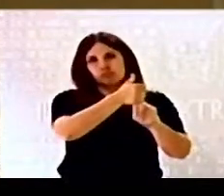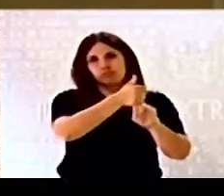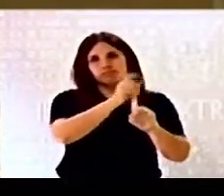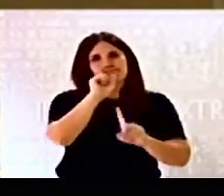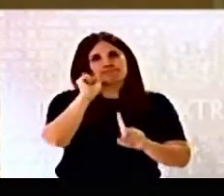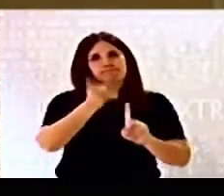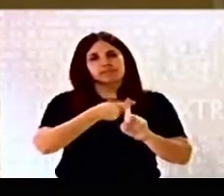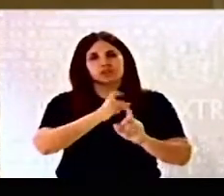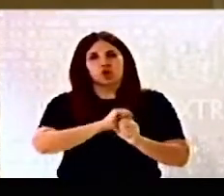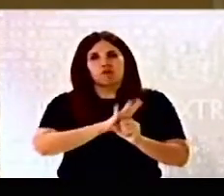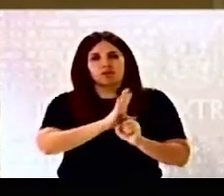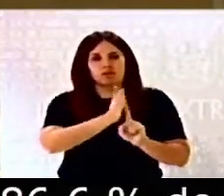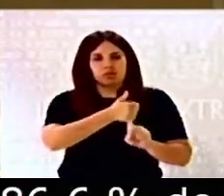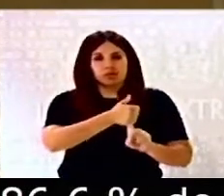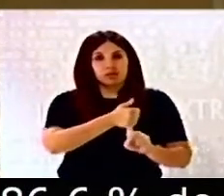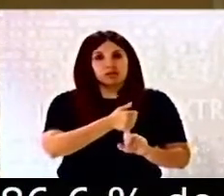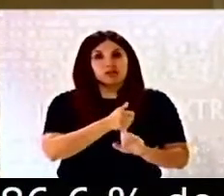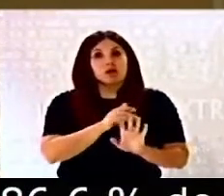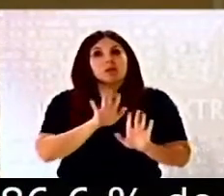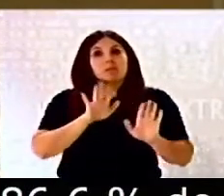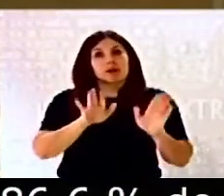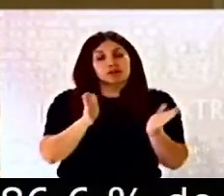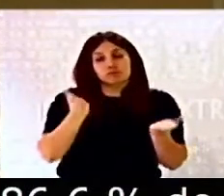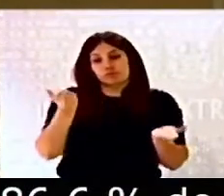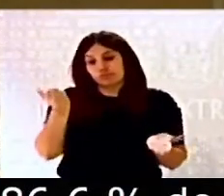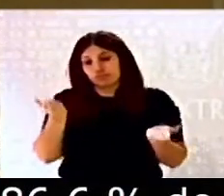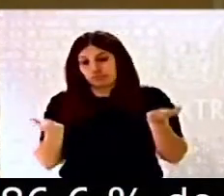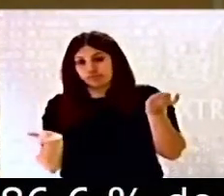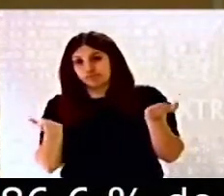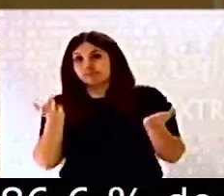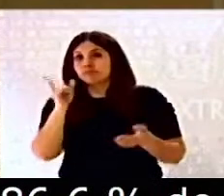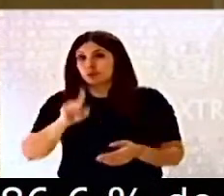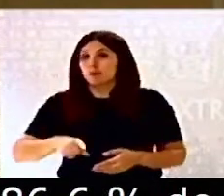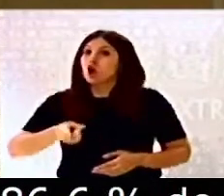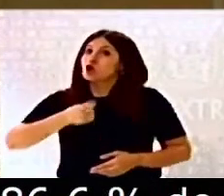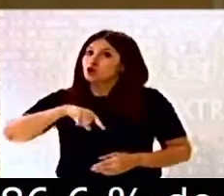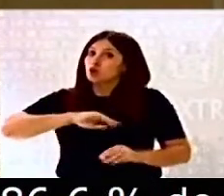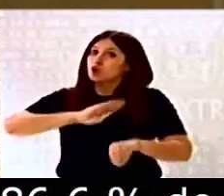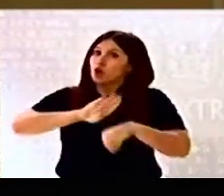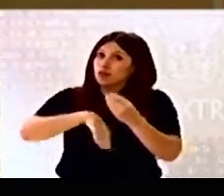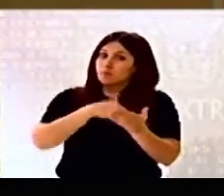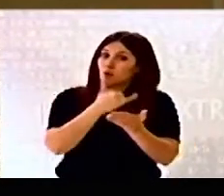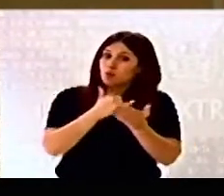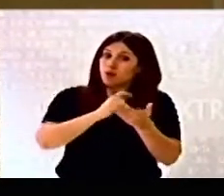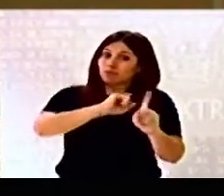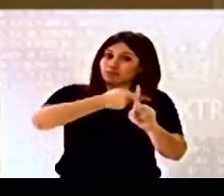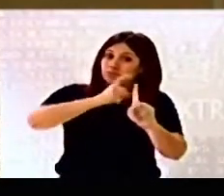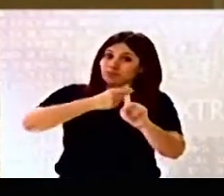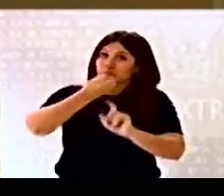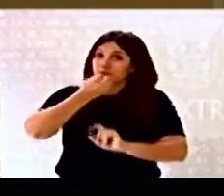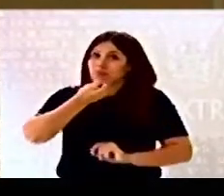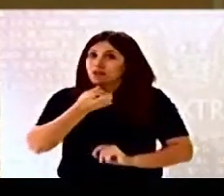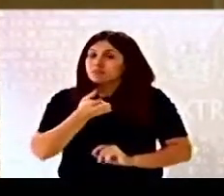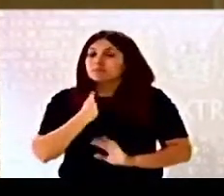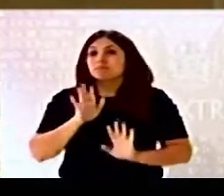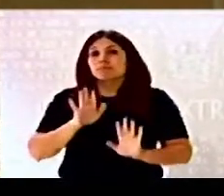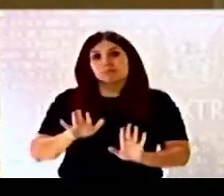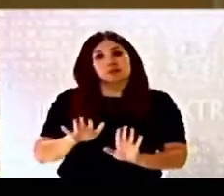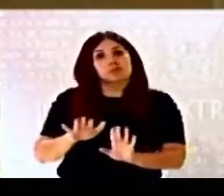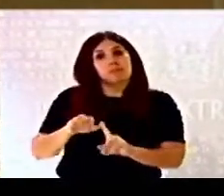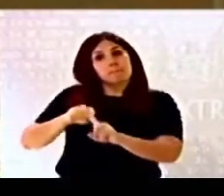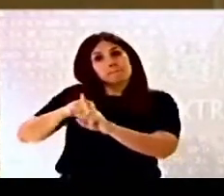pero como contraprestación a esto, y a pesar de que nos estamos adelantando, las cifras de presión asistencial han